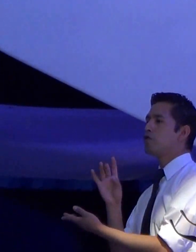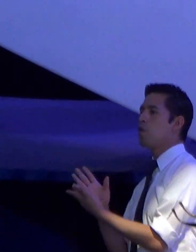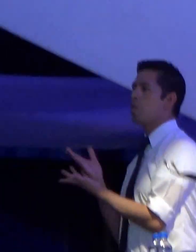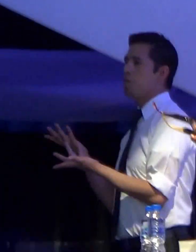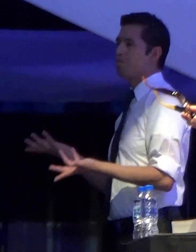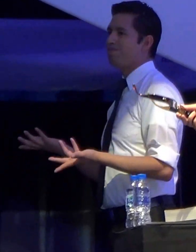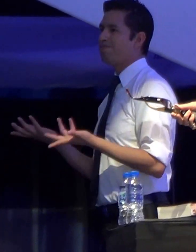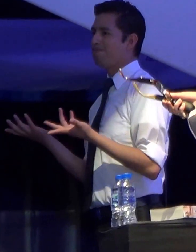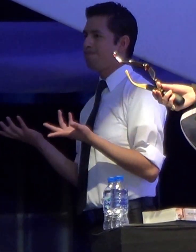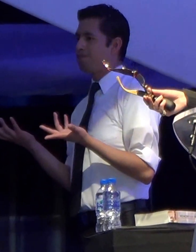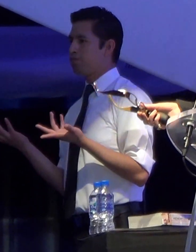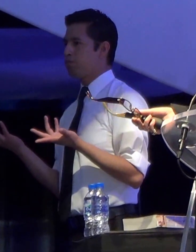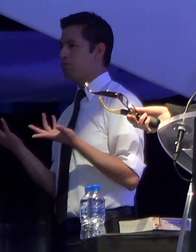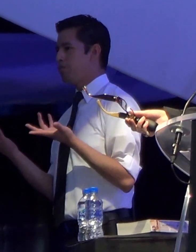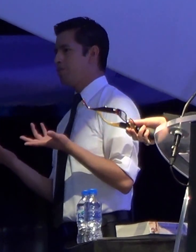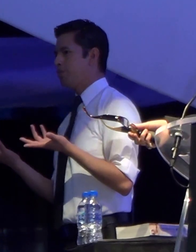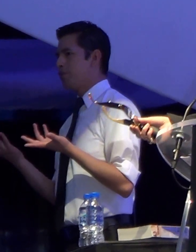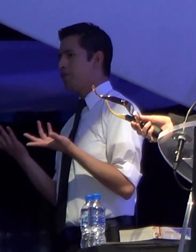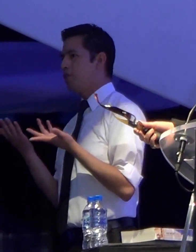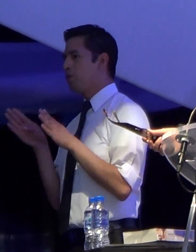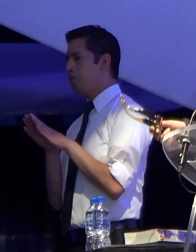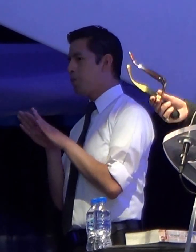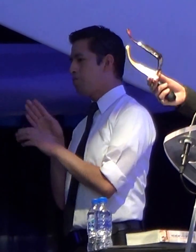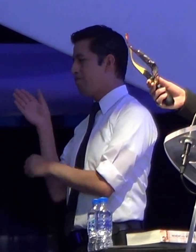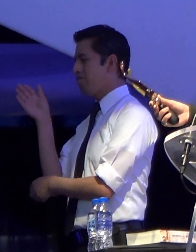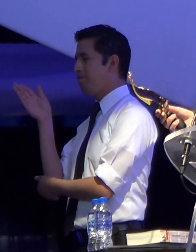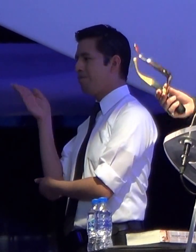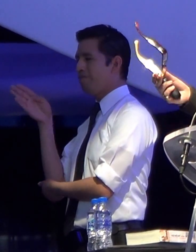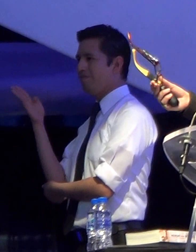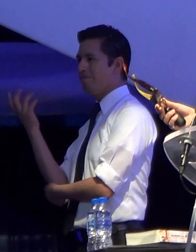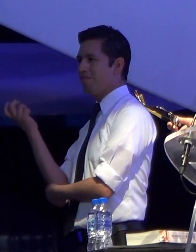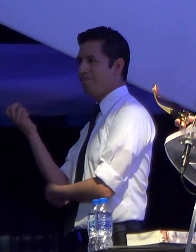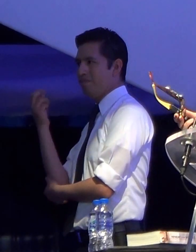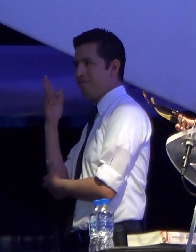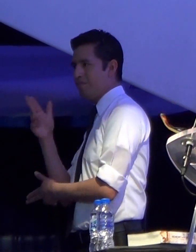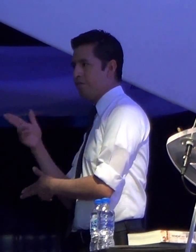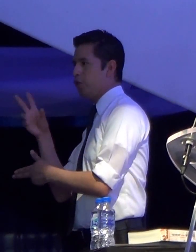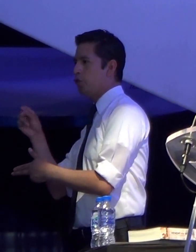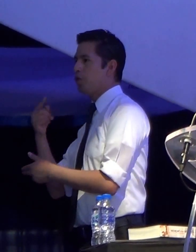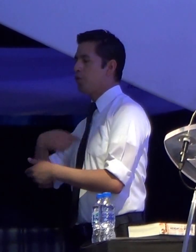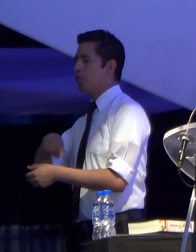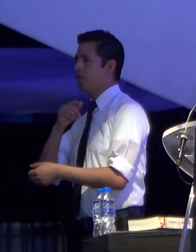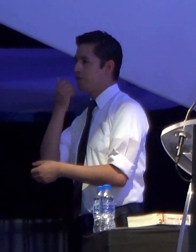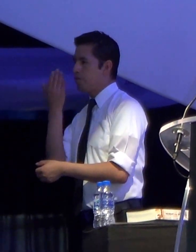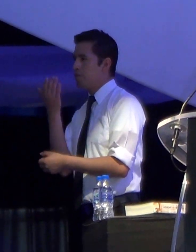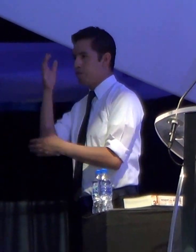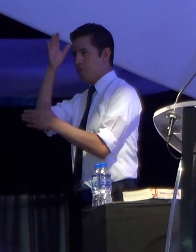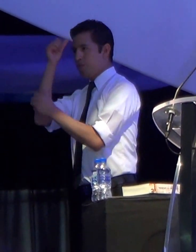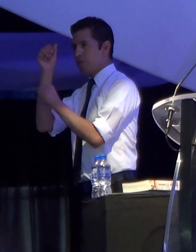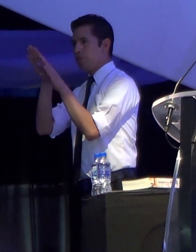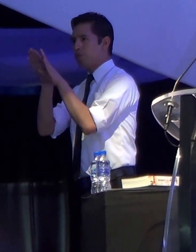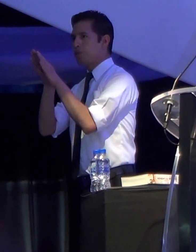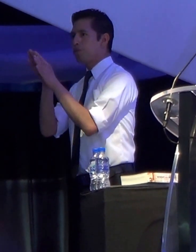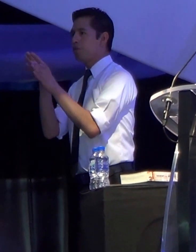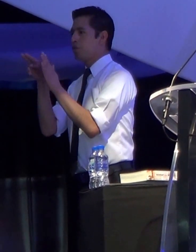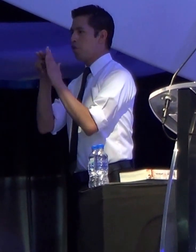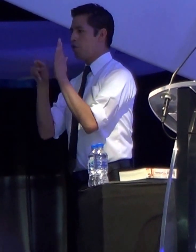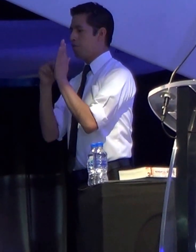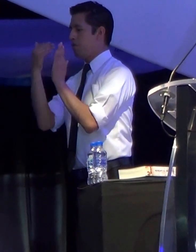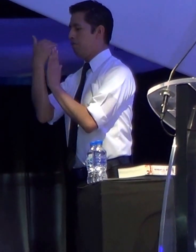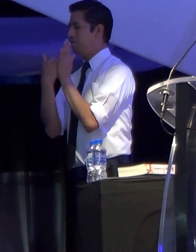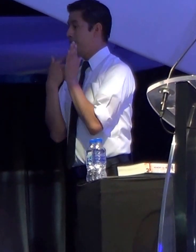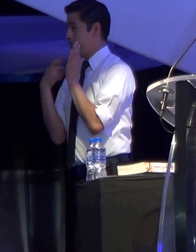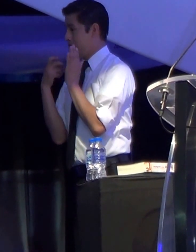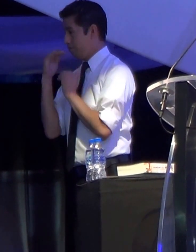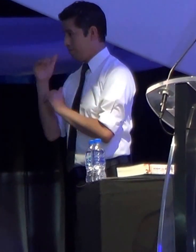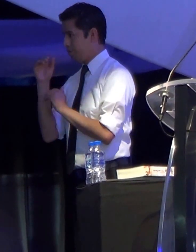pues, no voy a decir que sea un canto a la bandera, ni mucho menos, pero un querer estar de acuerdo con algo que no podemos llamar norma, sino